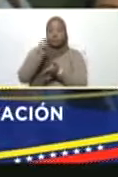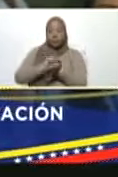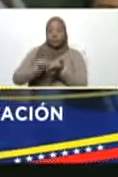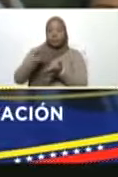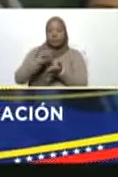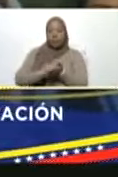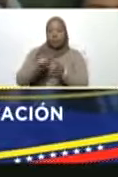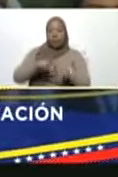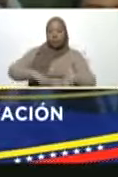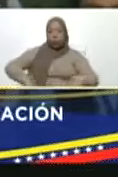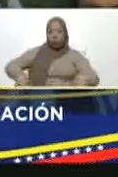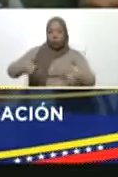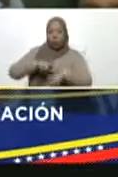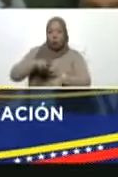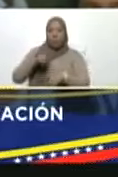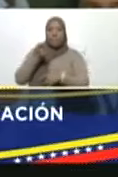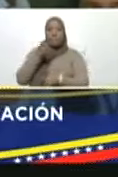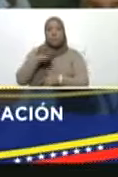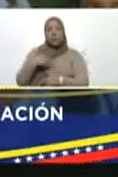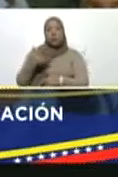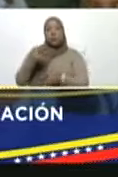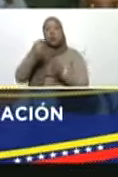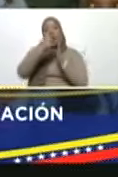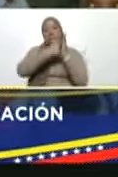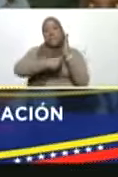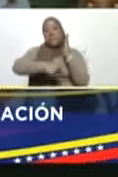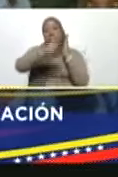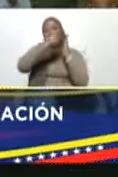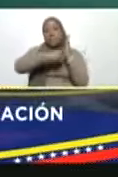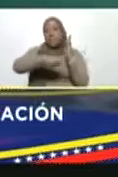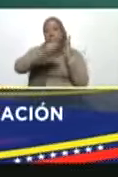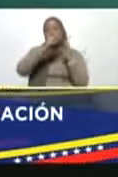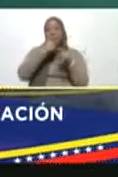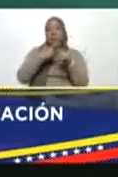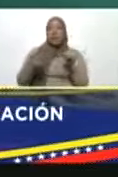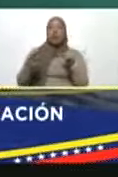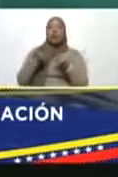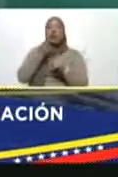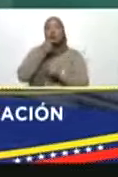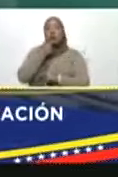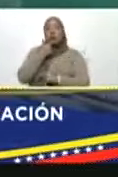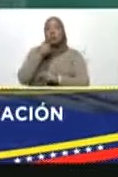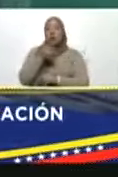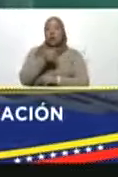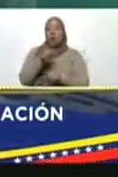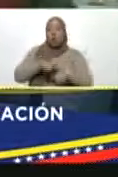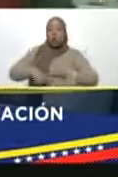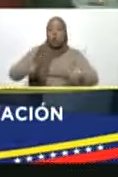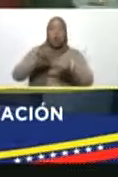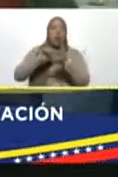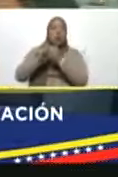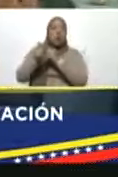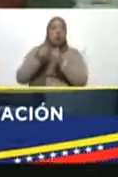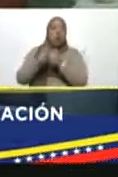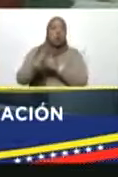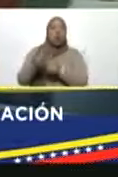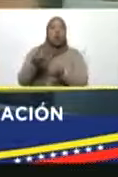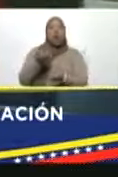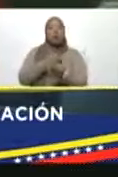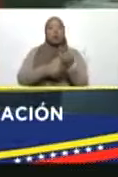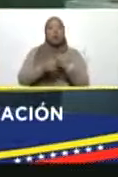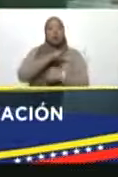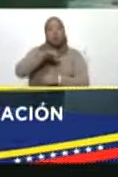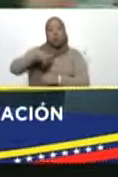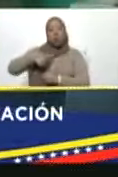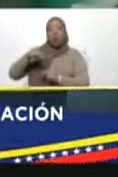y sillas de cátedra, pizarras acrílicas, entre otros, señor presidente, una cancha espectacular, un patio de cultivo para